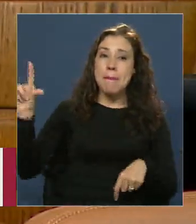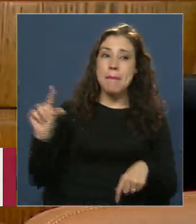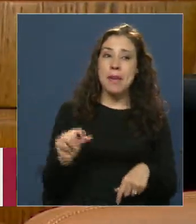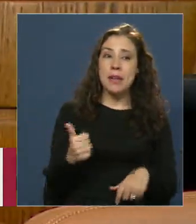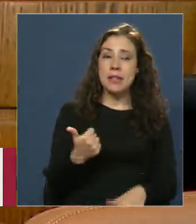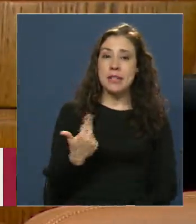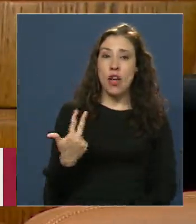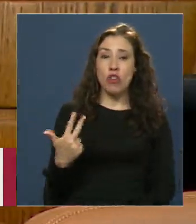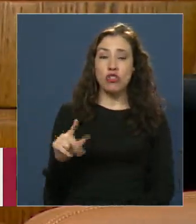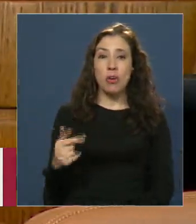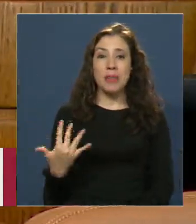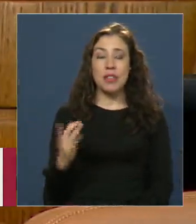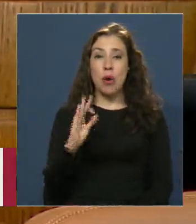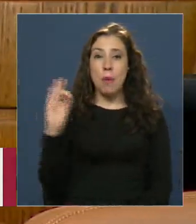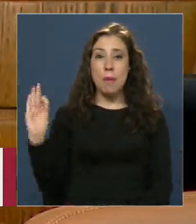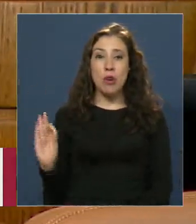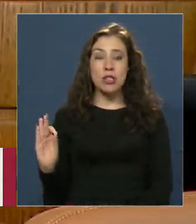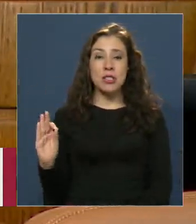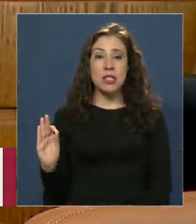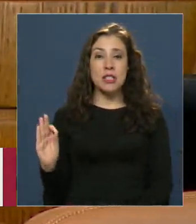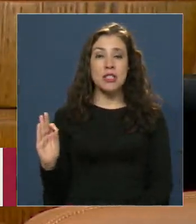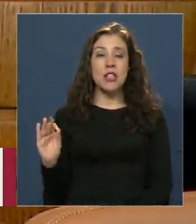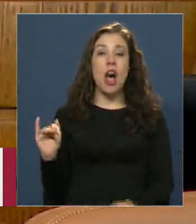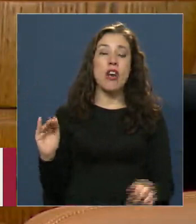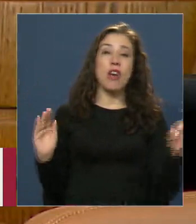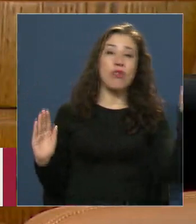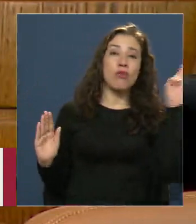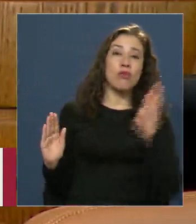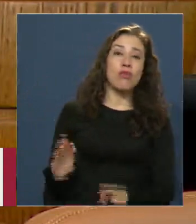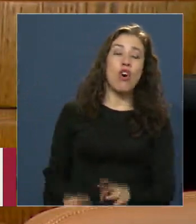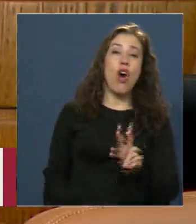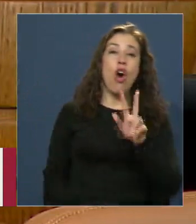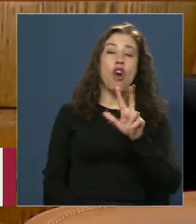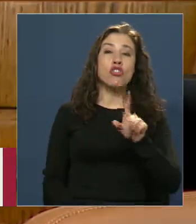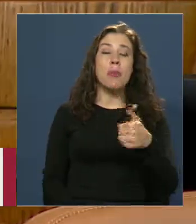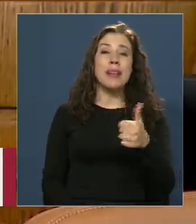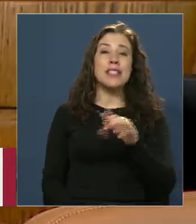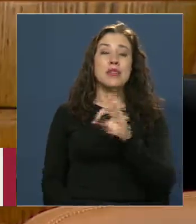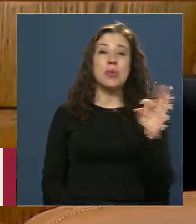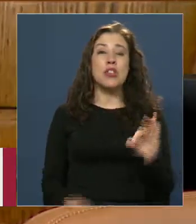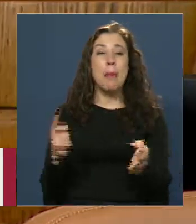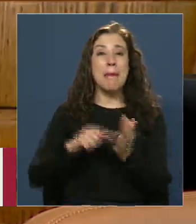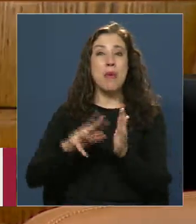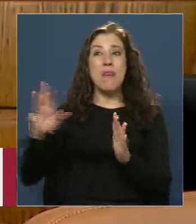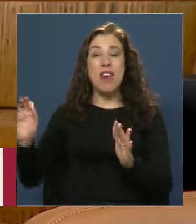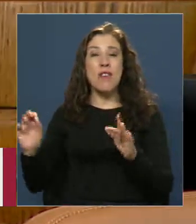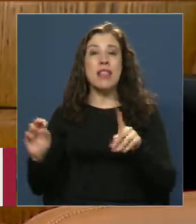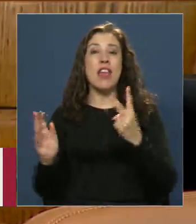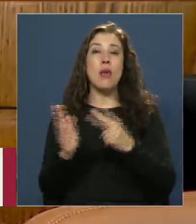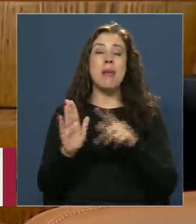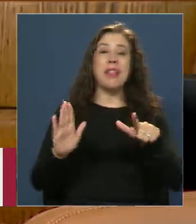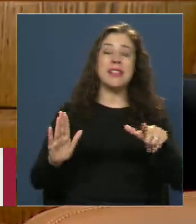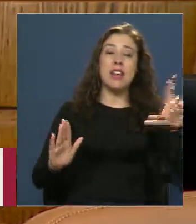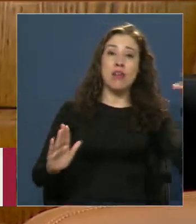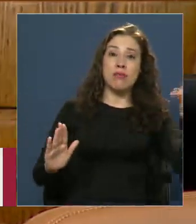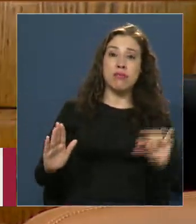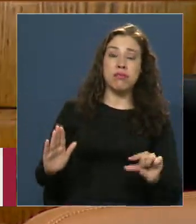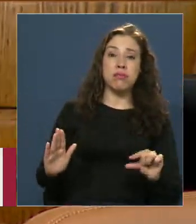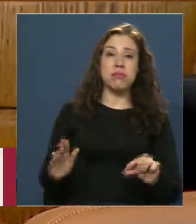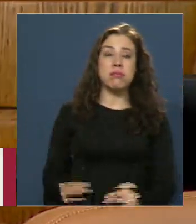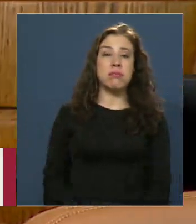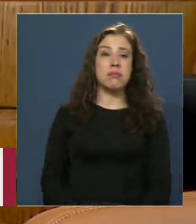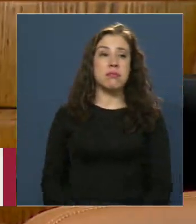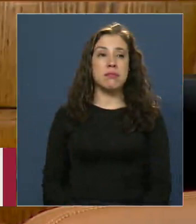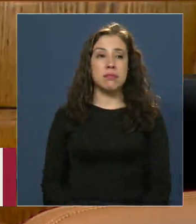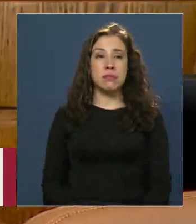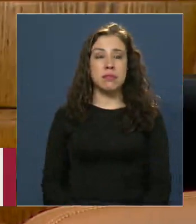un 68,5% al 90 a un 8,6% el año 2017. En otras palabras, en las últimas